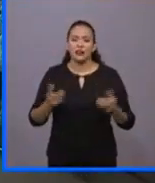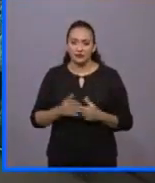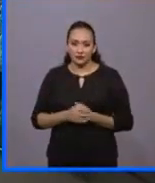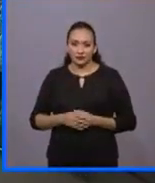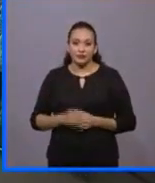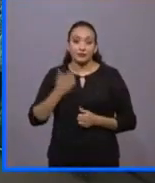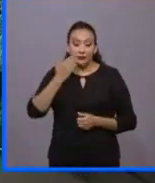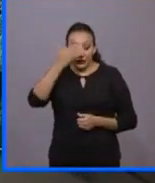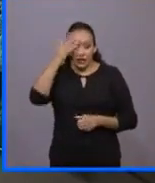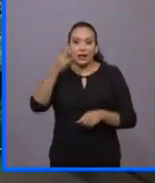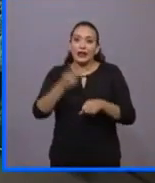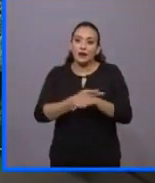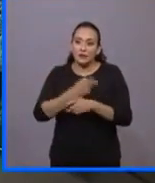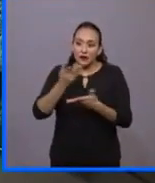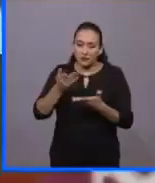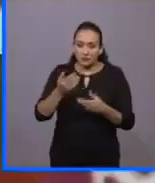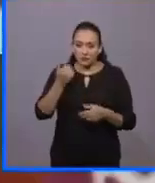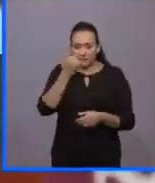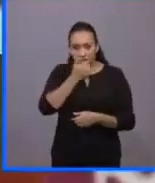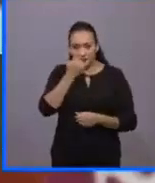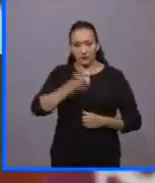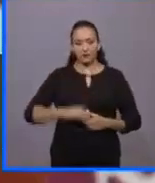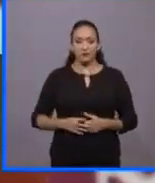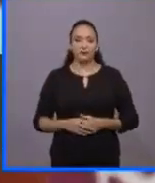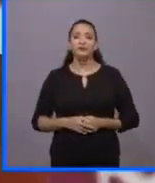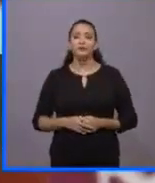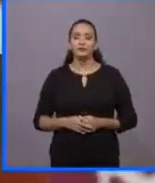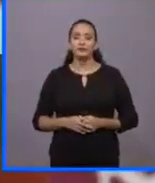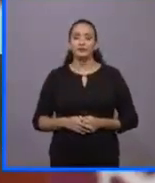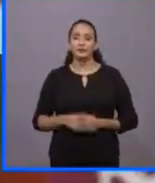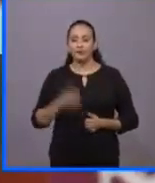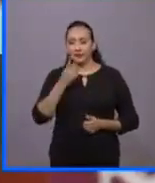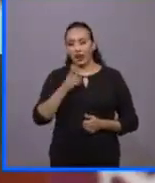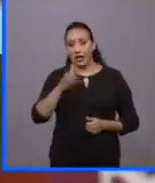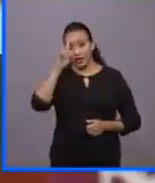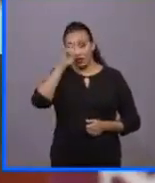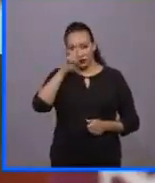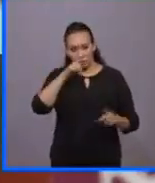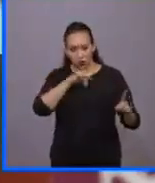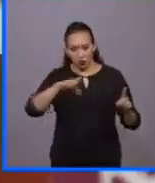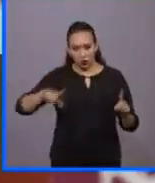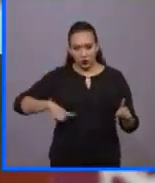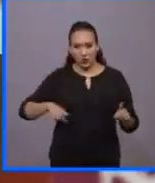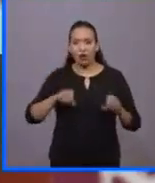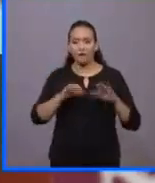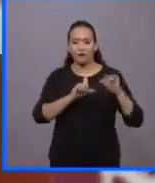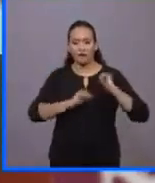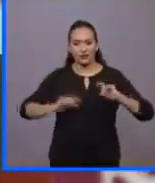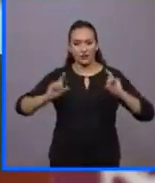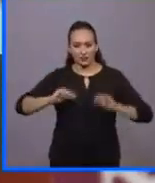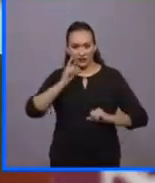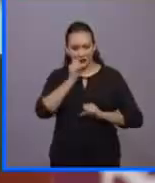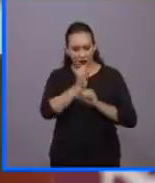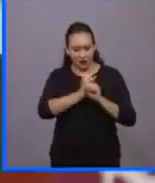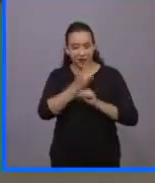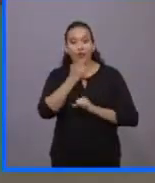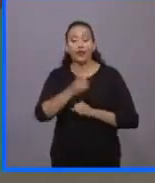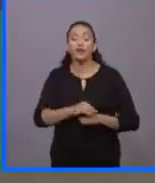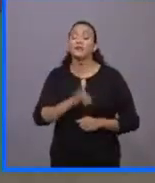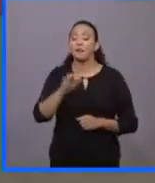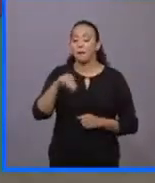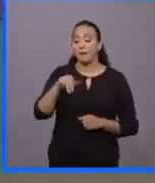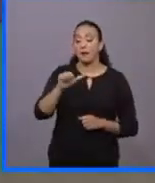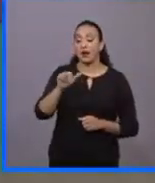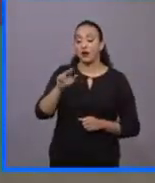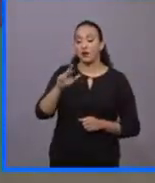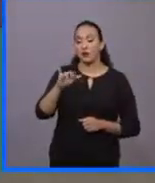de conocer la verdad en este caso. Indicó que a sugerencia de su gobierno, la Fiscalía General de la República aceptó que